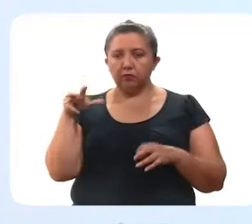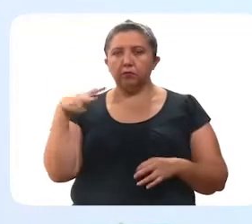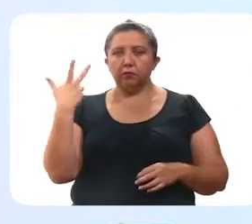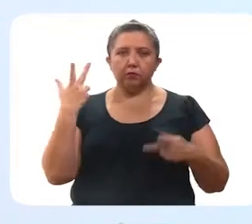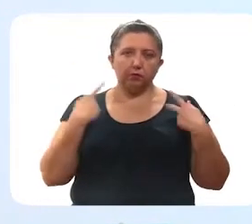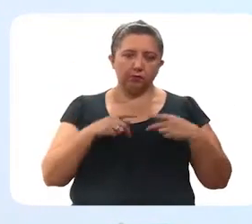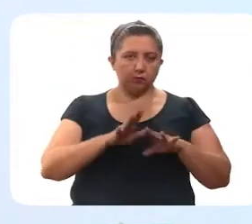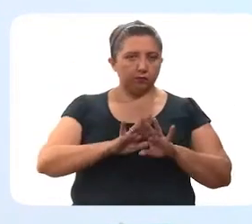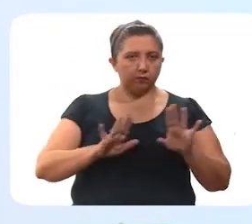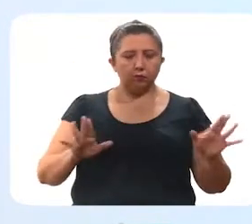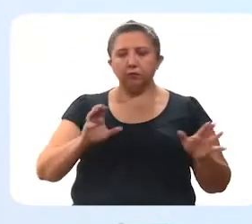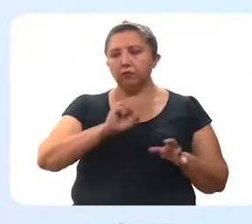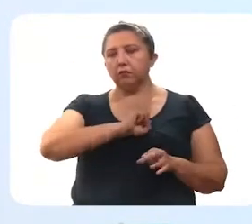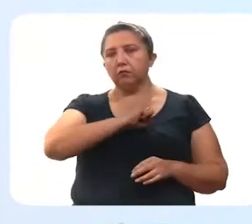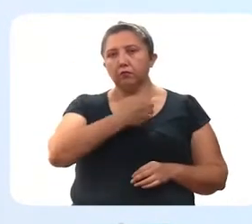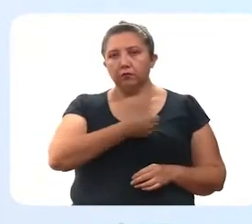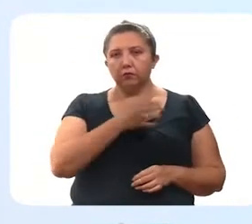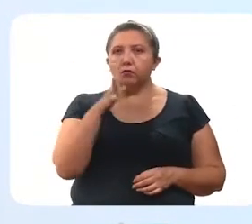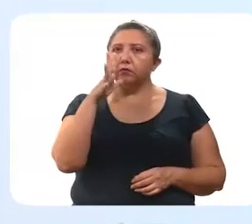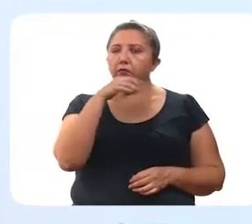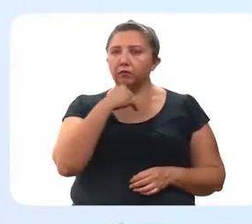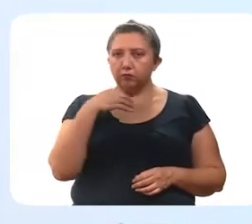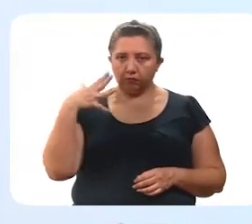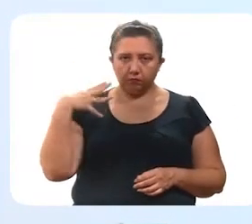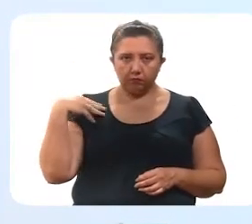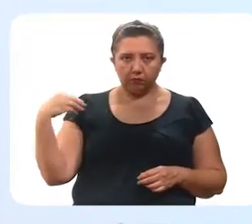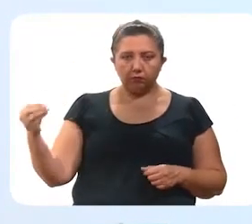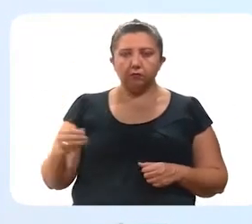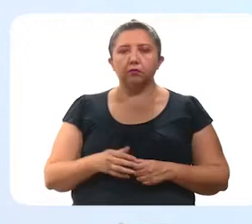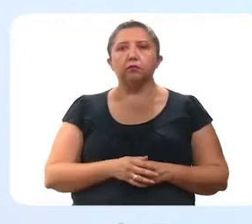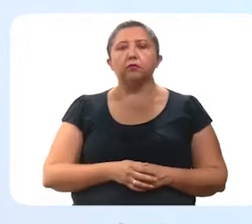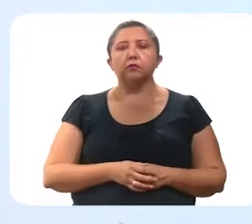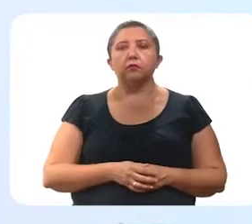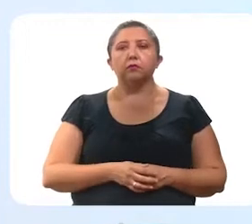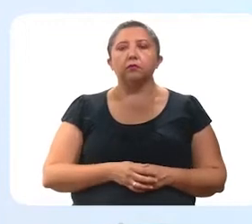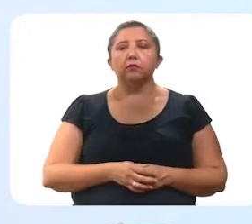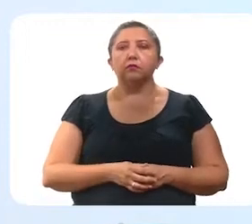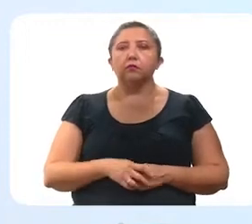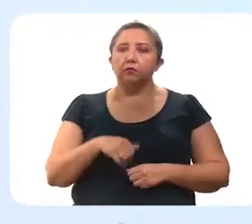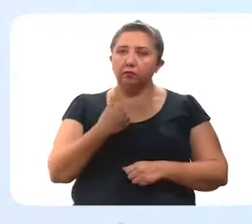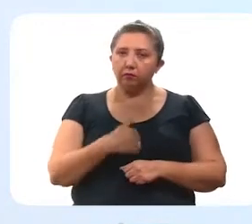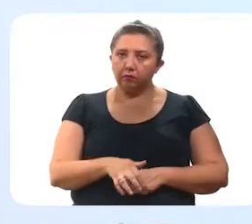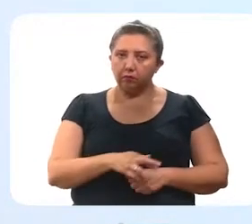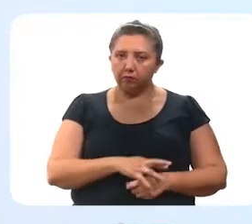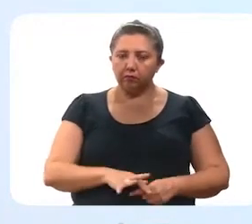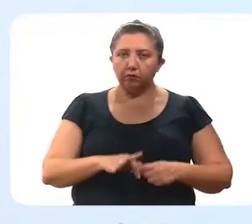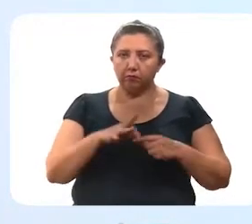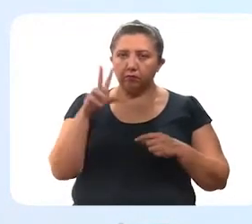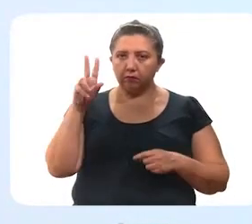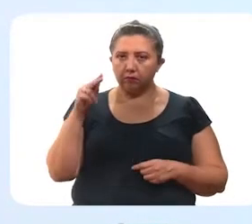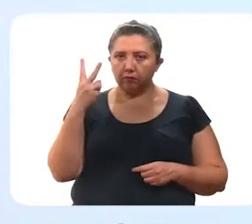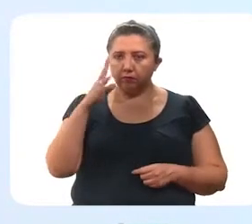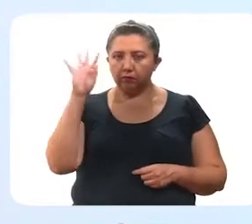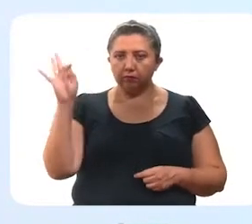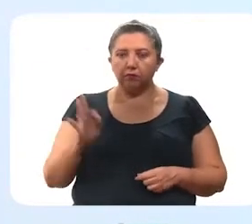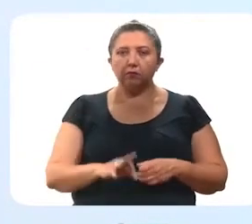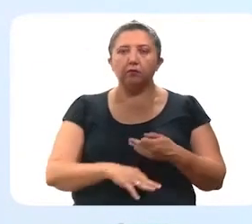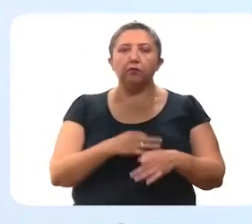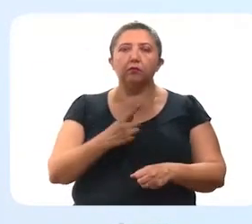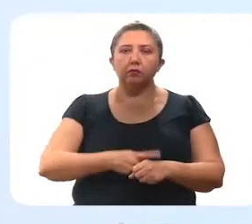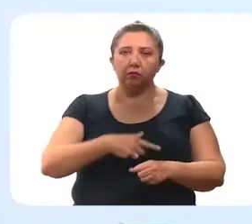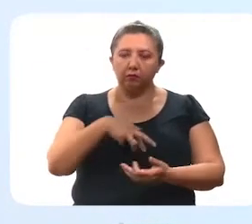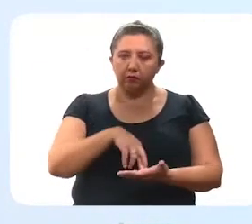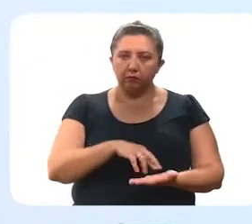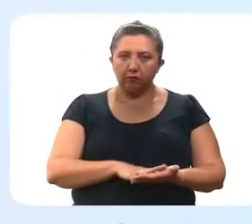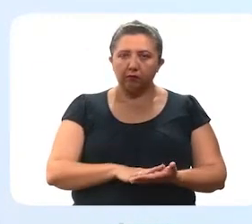84.813 pacientes ya se recuperaron, no presentan síntomas ni pueden contagiar. Esta cifra representa el 82% del total